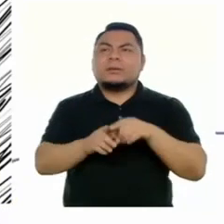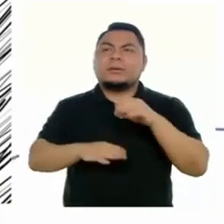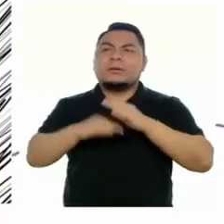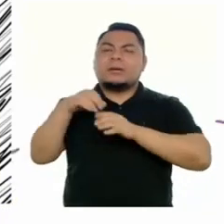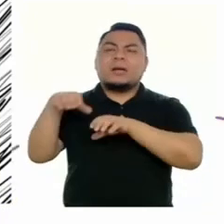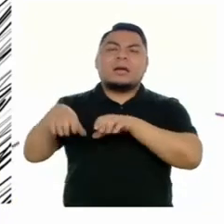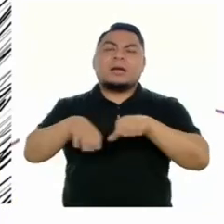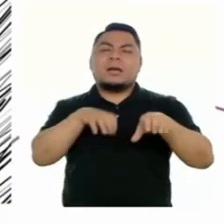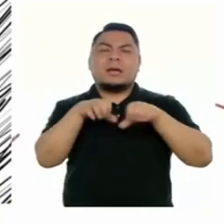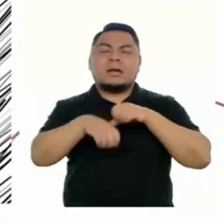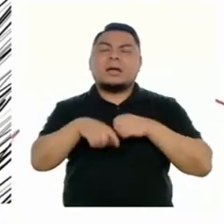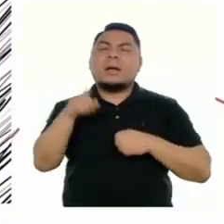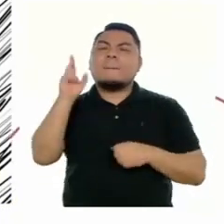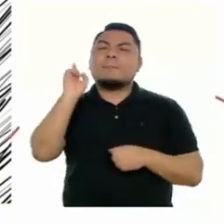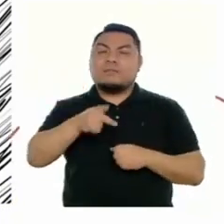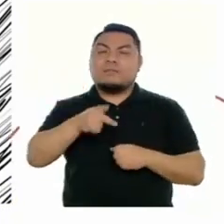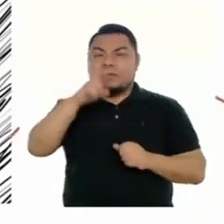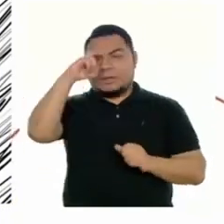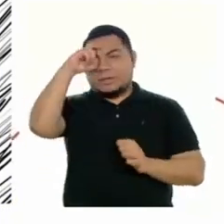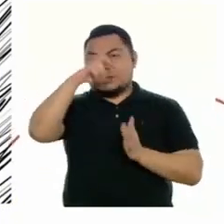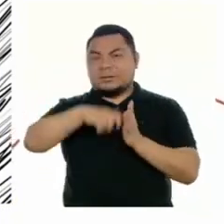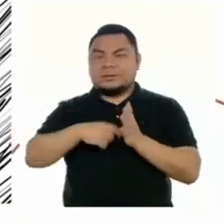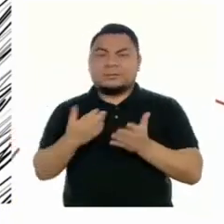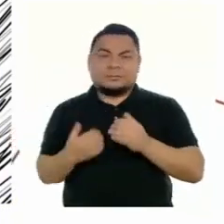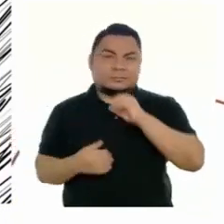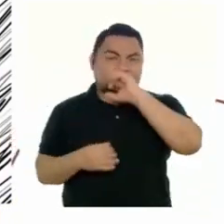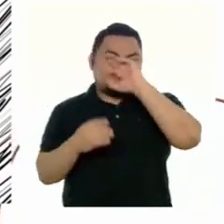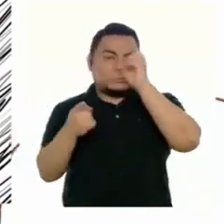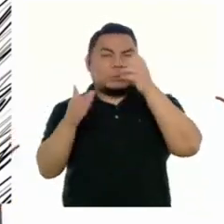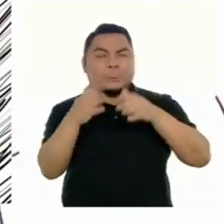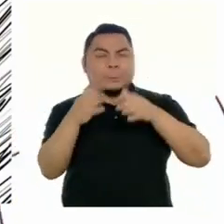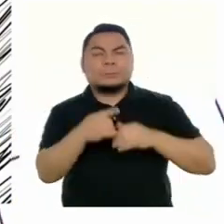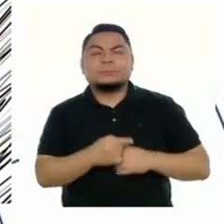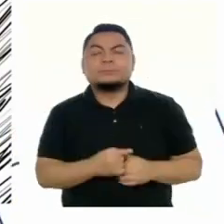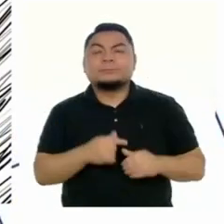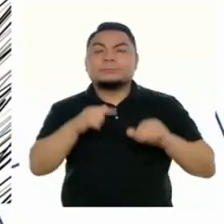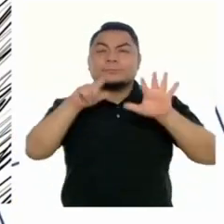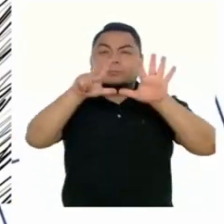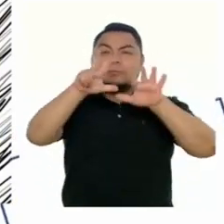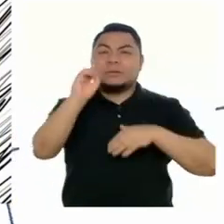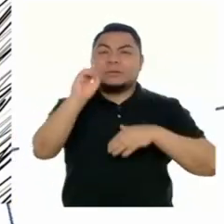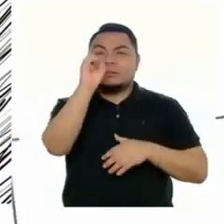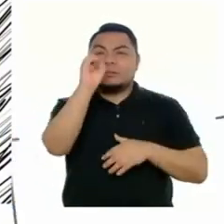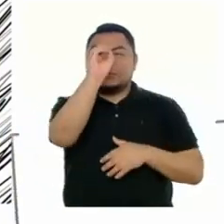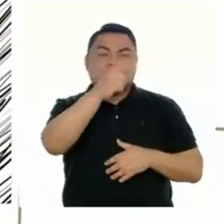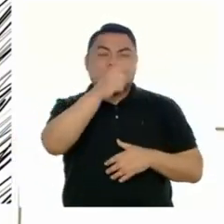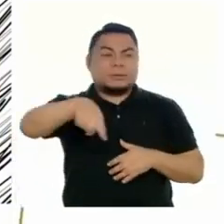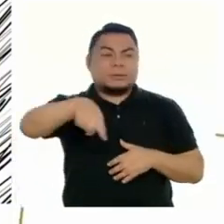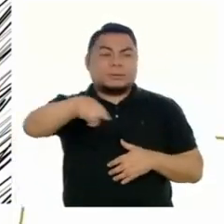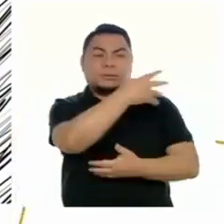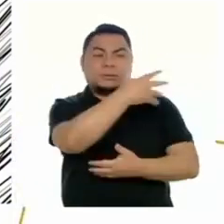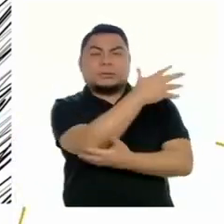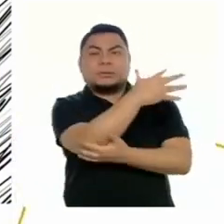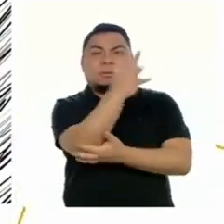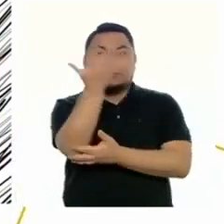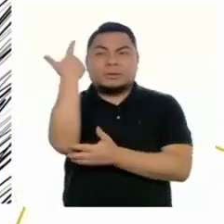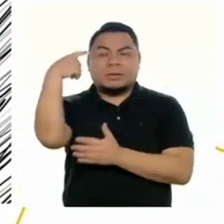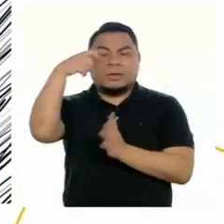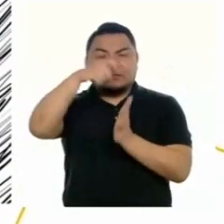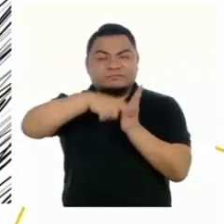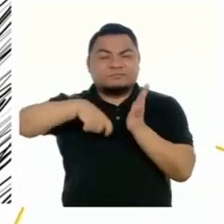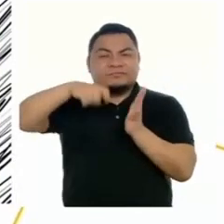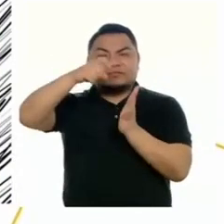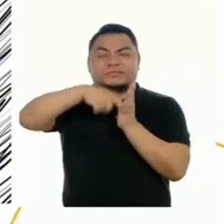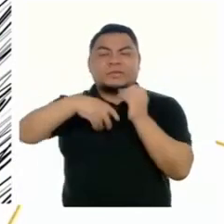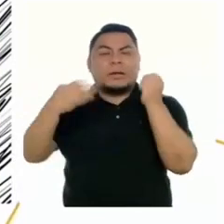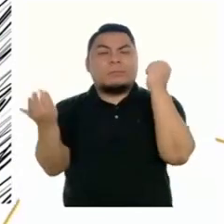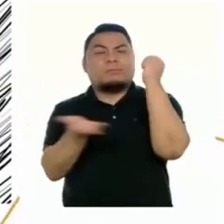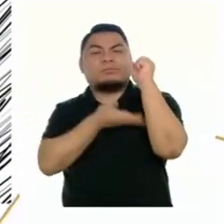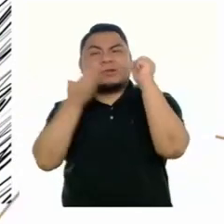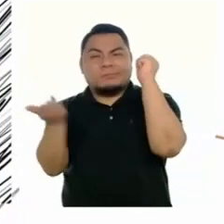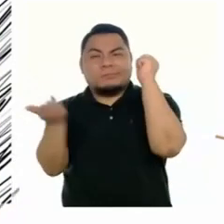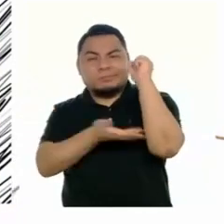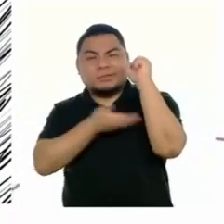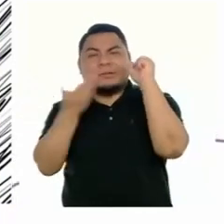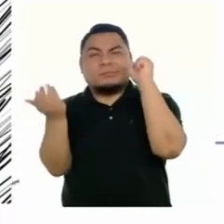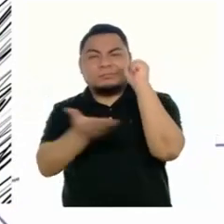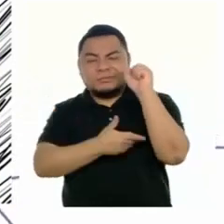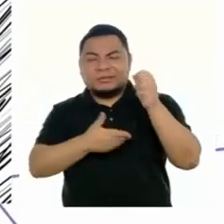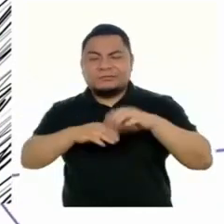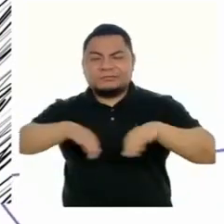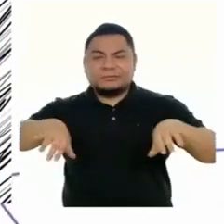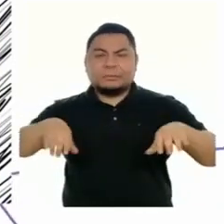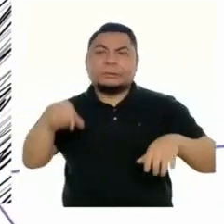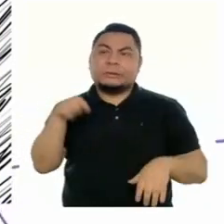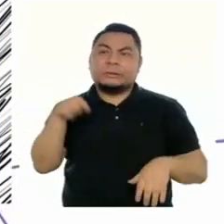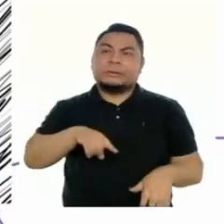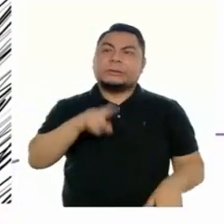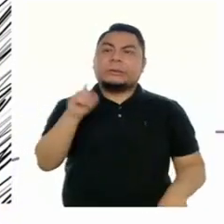de actividades ilícitas. Se calcula que más del 80% de las áreas que fueron deforestadas para agricultura y ganadería